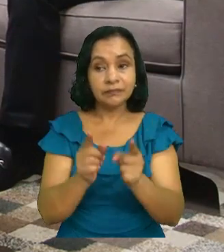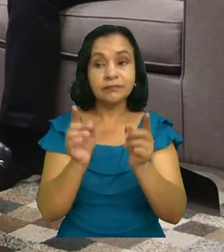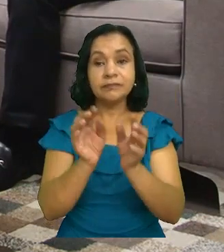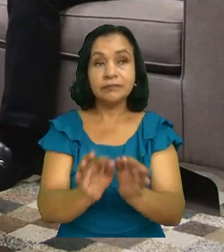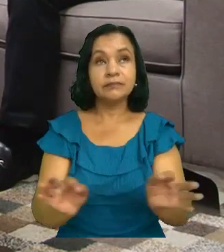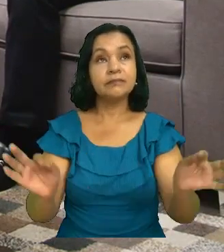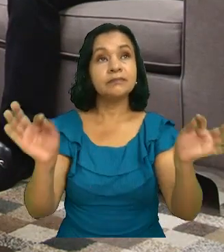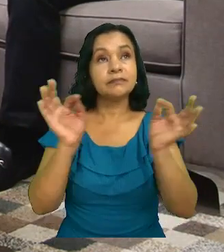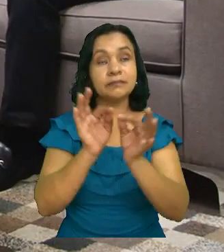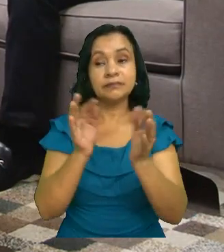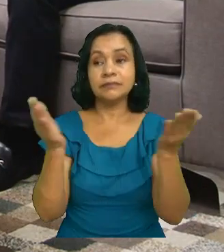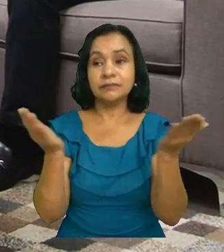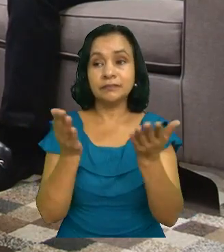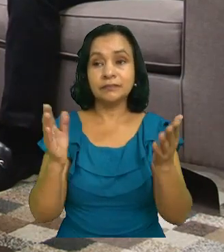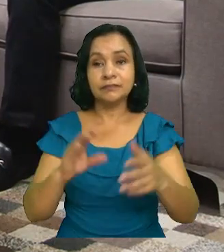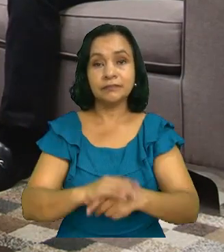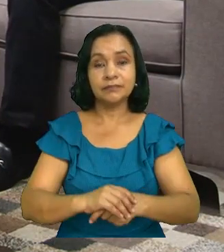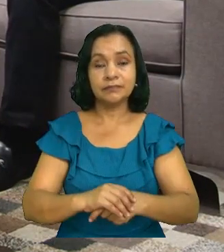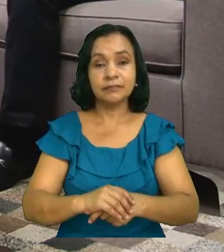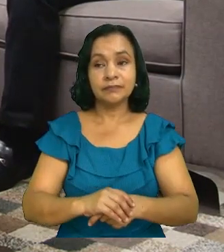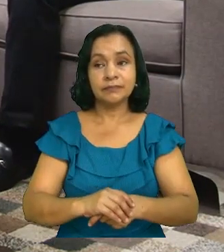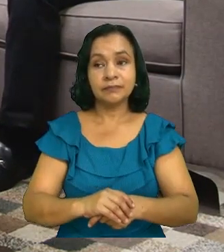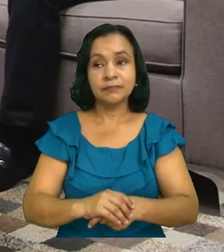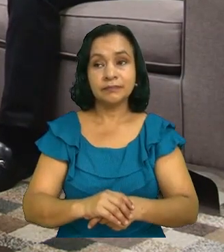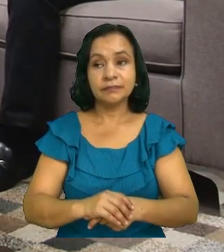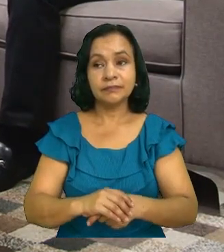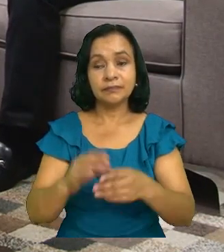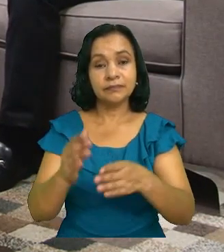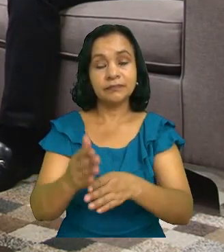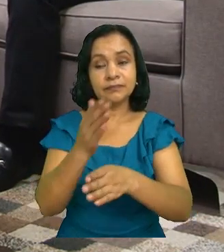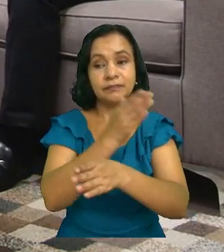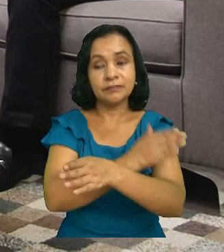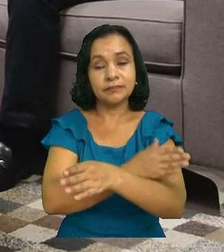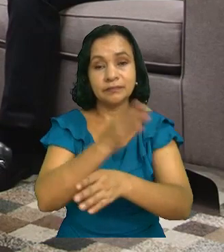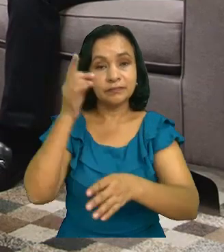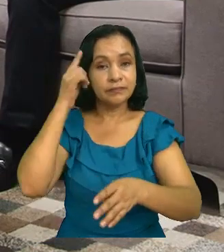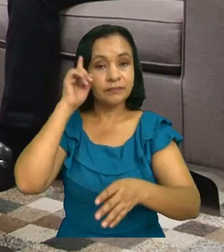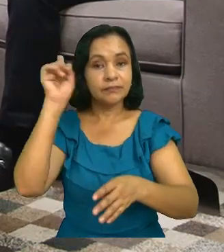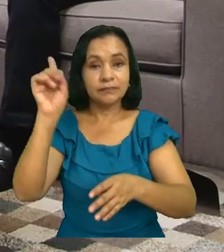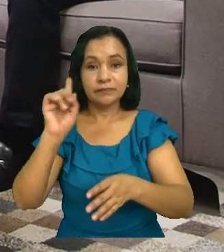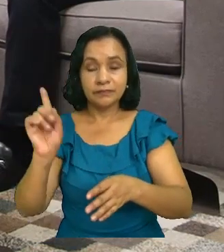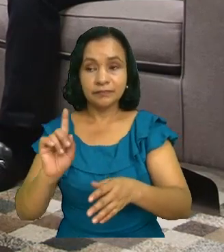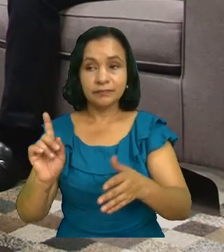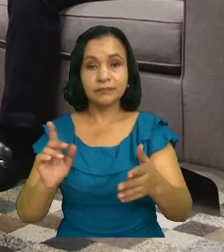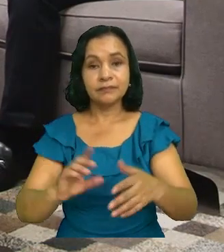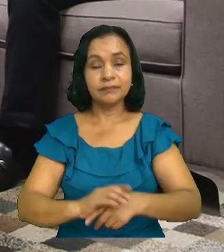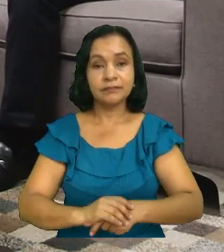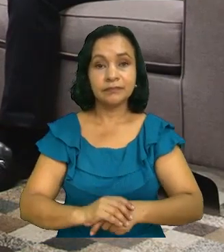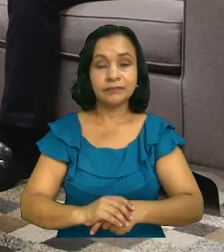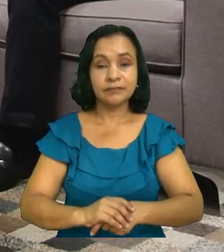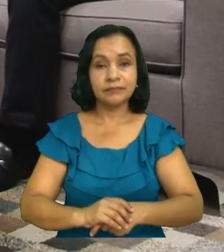importante, precisamente. Espectacular, pues, ¿verdad? Sí. Y nunca antes vista. Desploma, pues, en las bolsas de valores. Pues